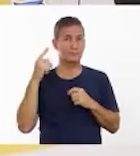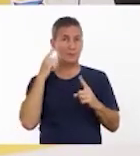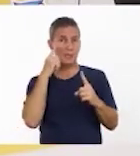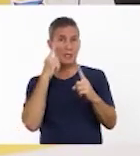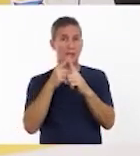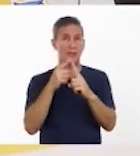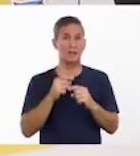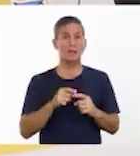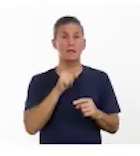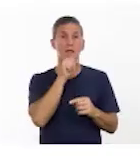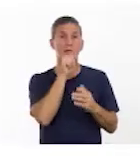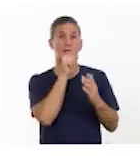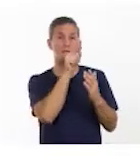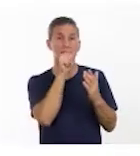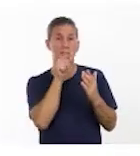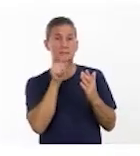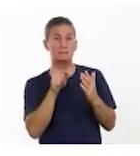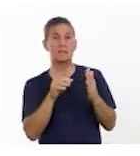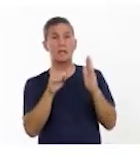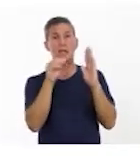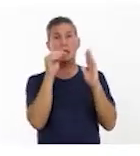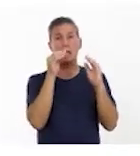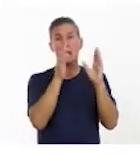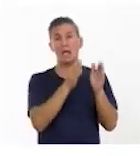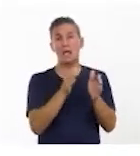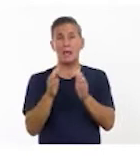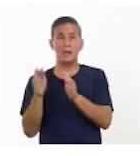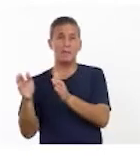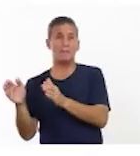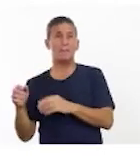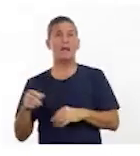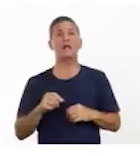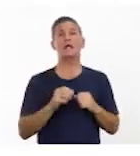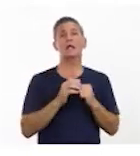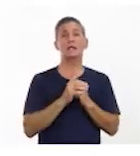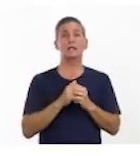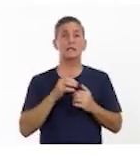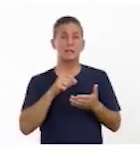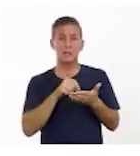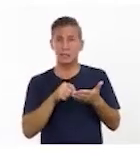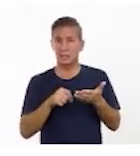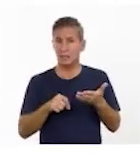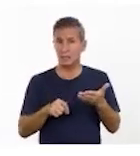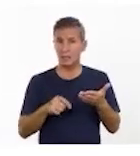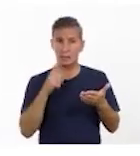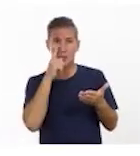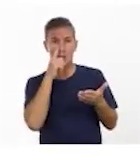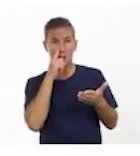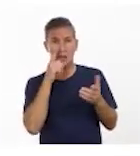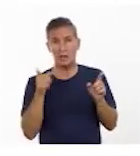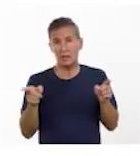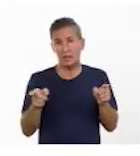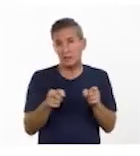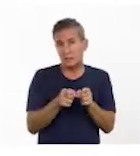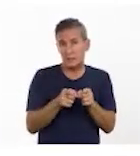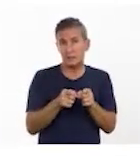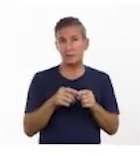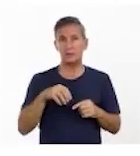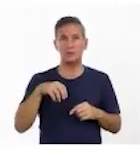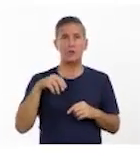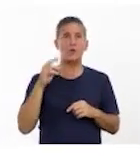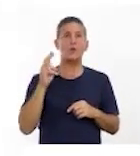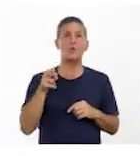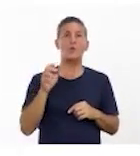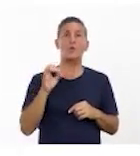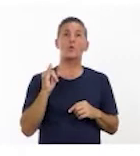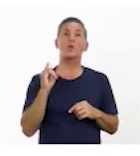Tercer objetivo, señalar cada una de las partes de la pila dado el esquema. Escribir la notación